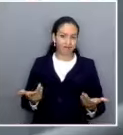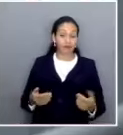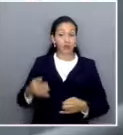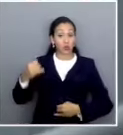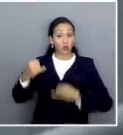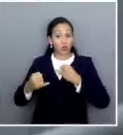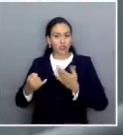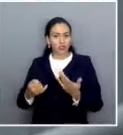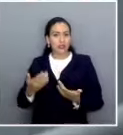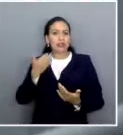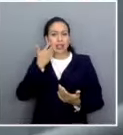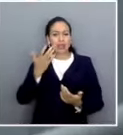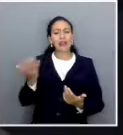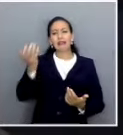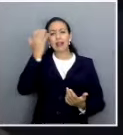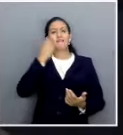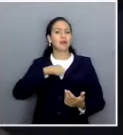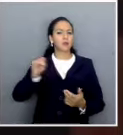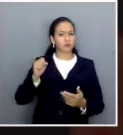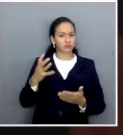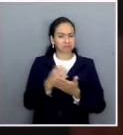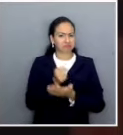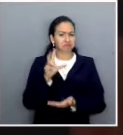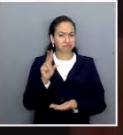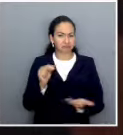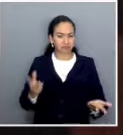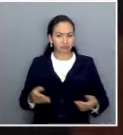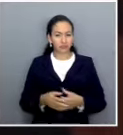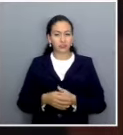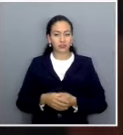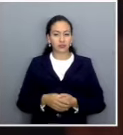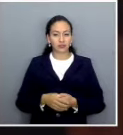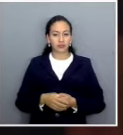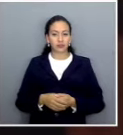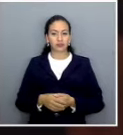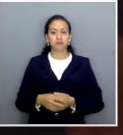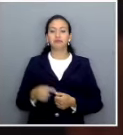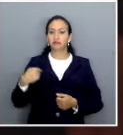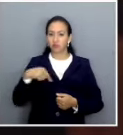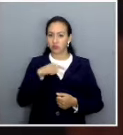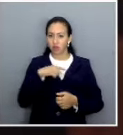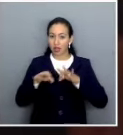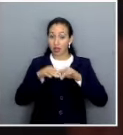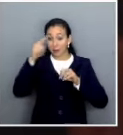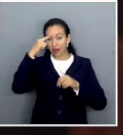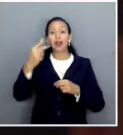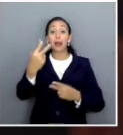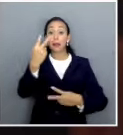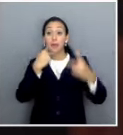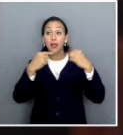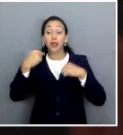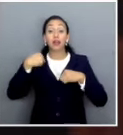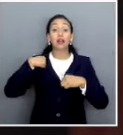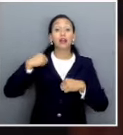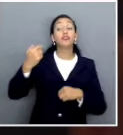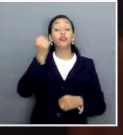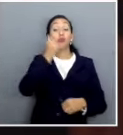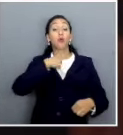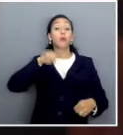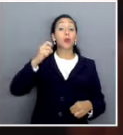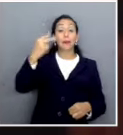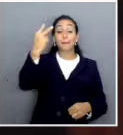sus sentencias. Nunca hemos estado trabajando para ser populares, porque esa no es nuestra función.